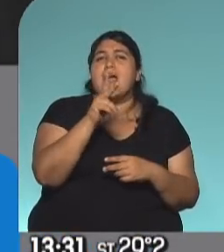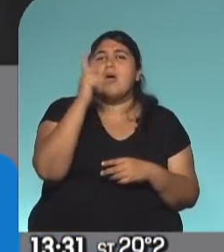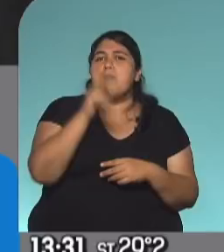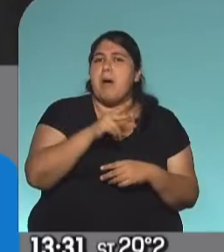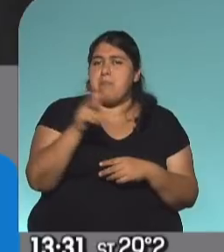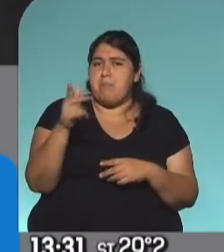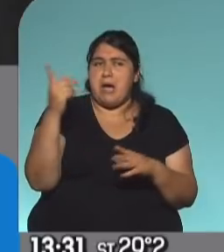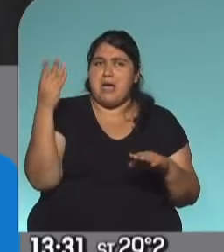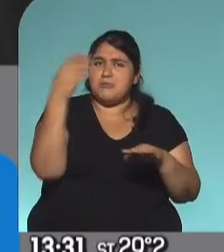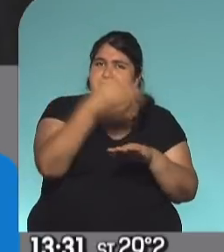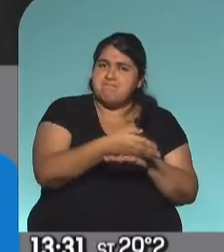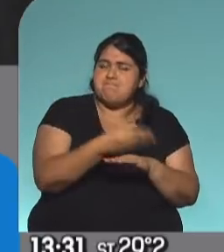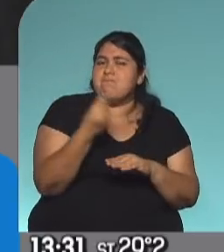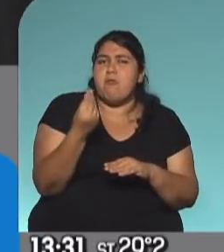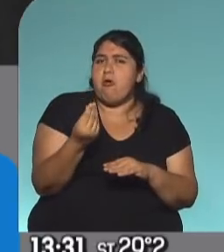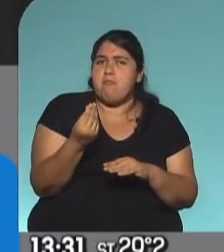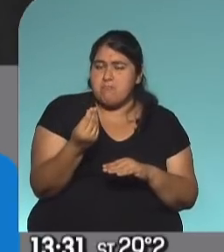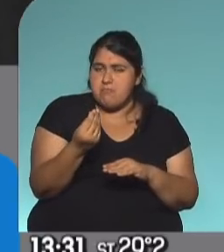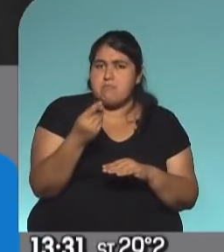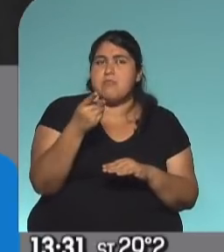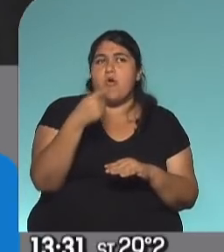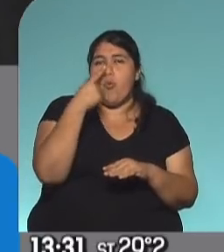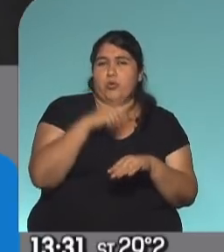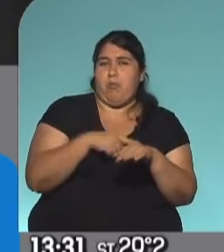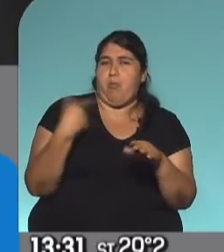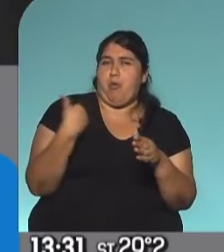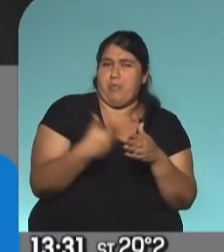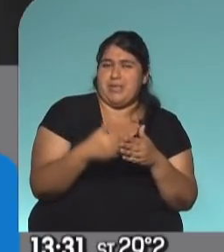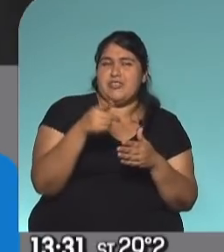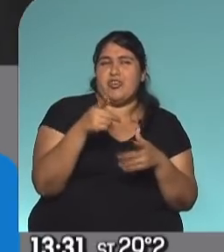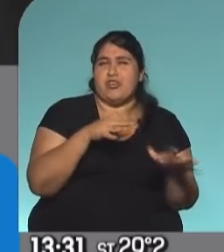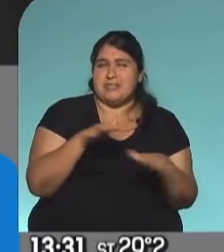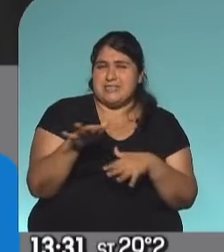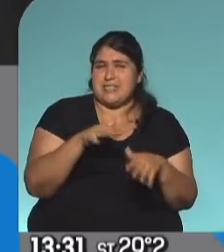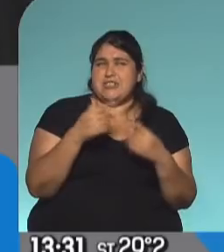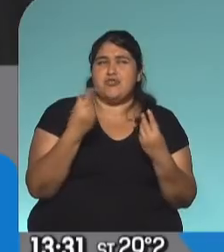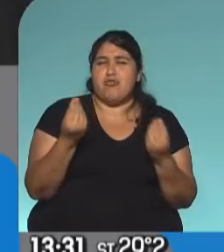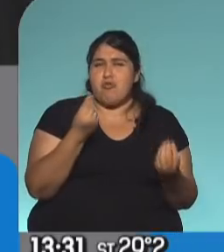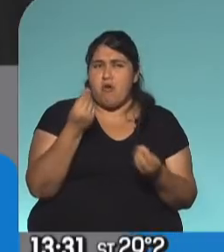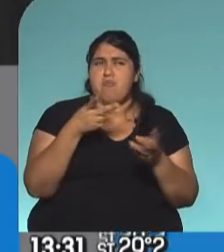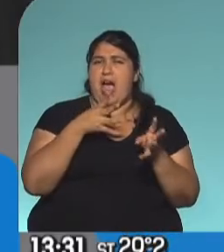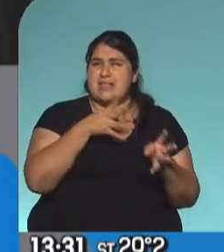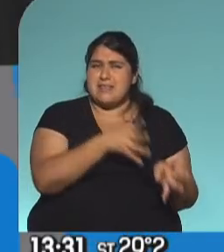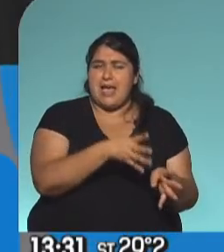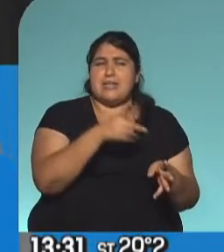zona, sobre todo en este contexto con los últimos movimientos que estamos viendo ahora, con el ataque también de los Estados Unidos